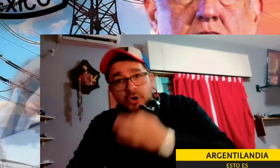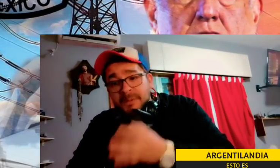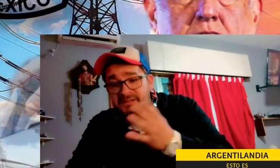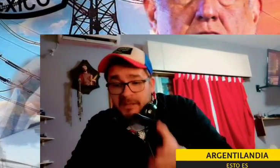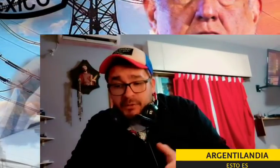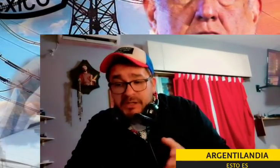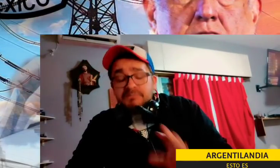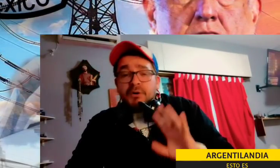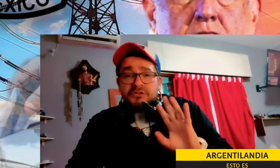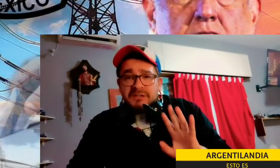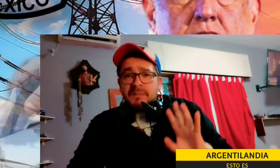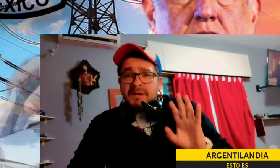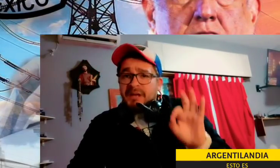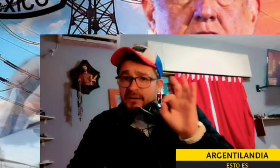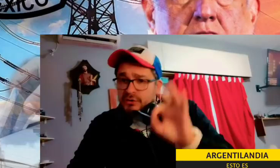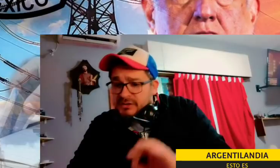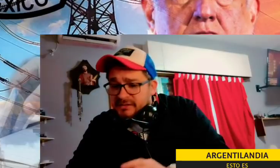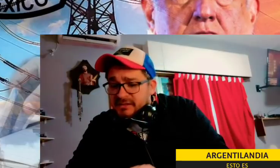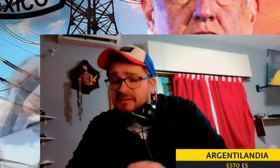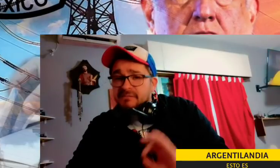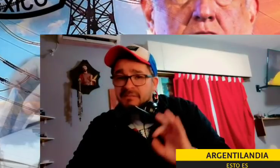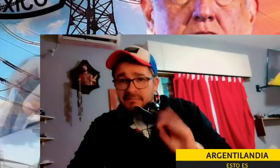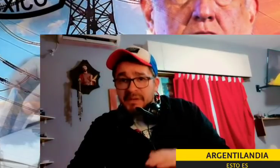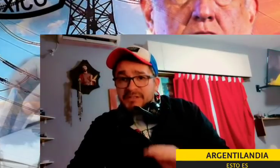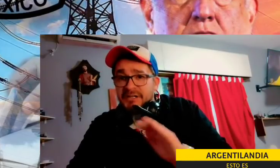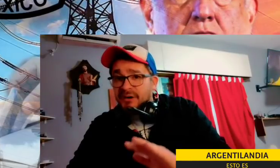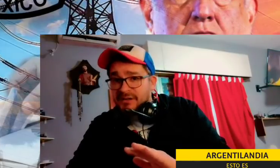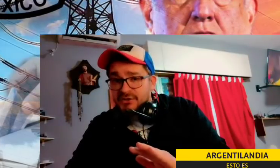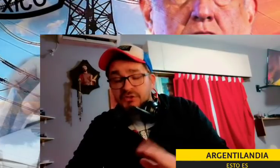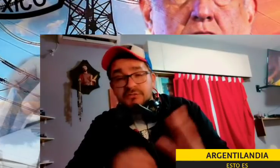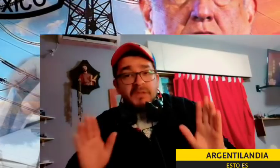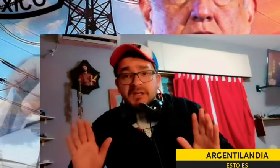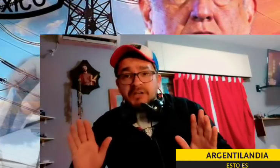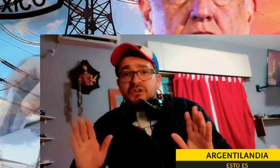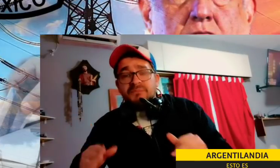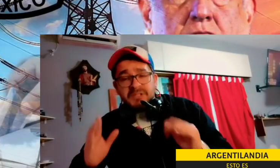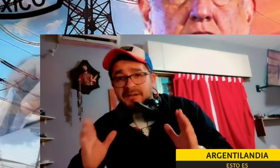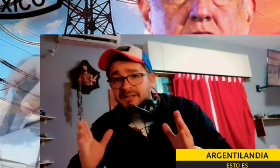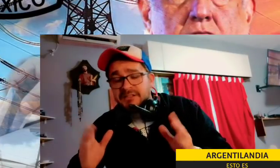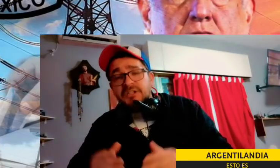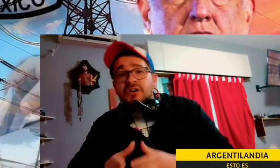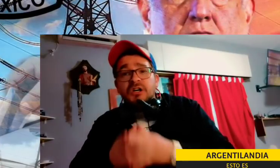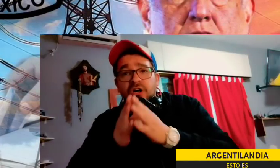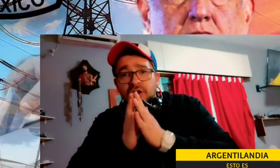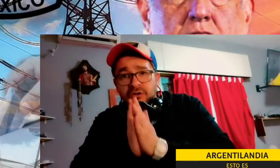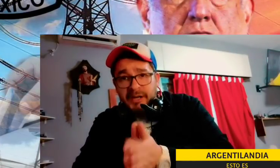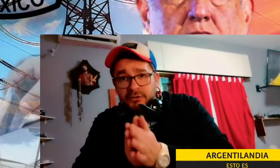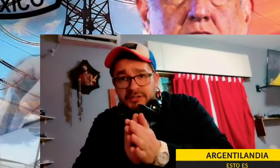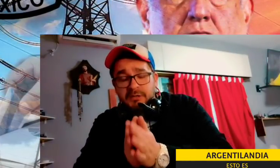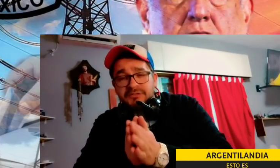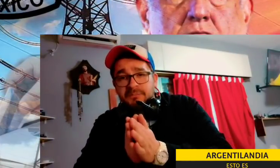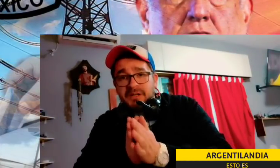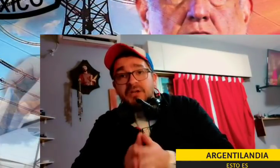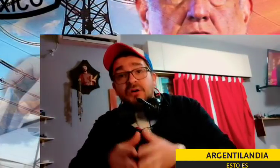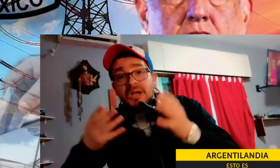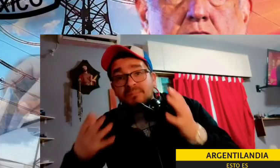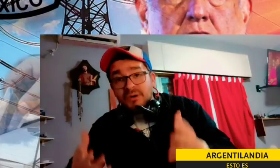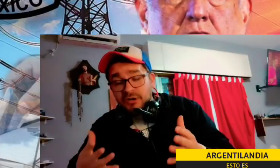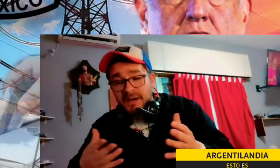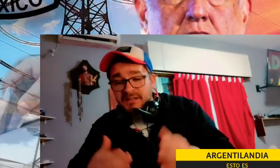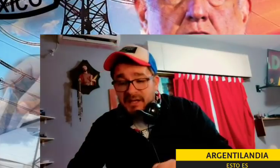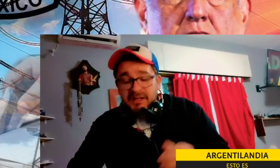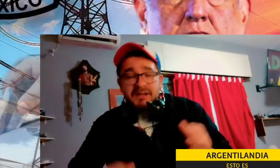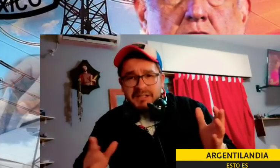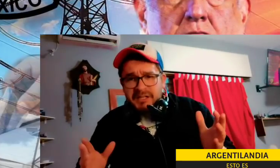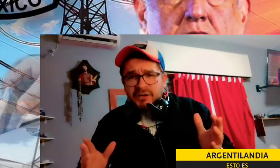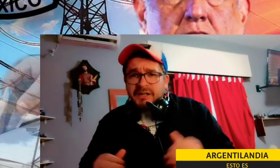México, preocúpense porque posiblemente la justicia vaya arriba de ellos. Eso dirá el destino, lo dirán ustedes, como siempre les digo,